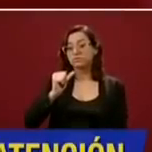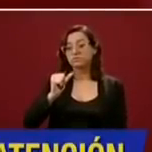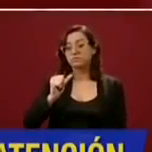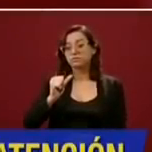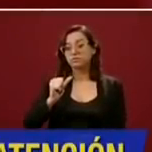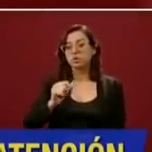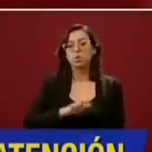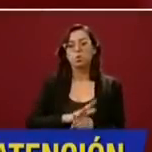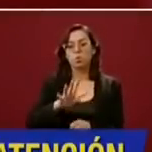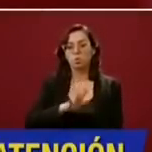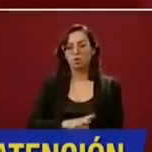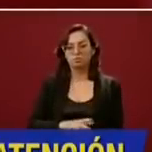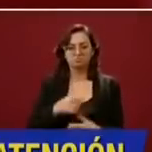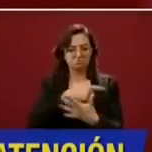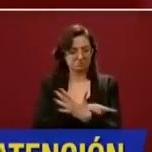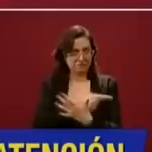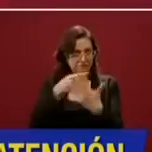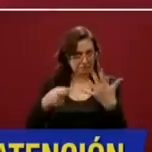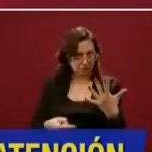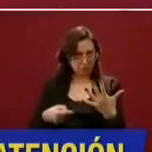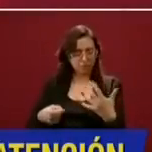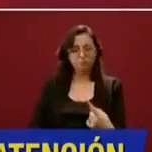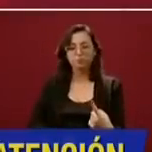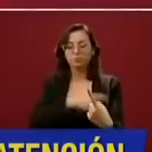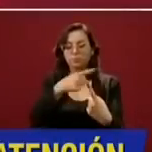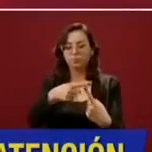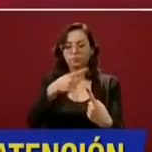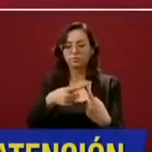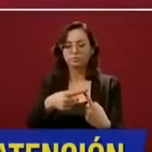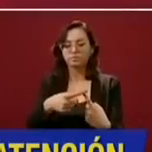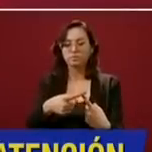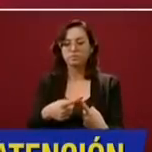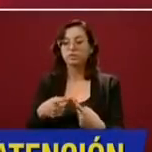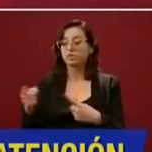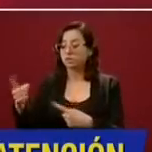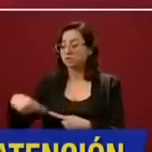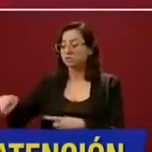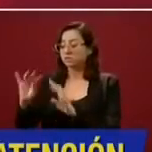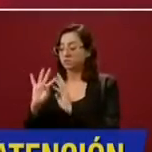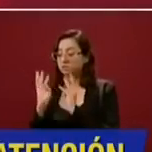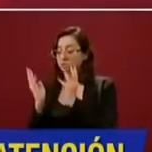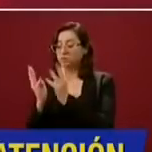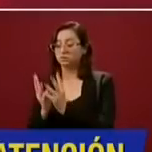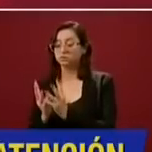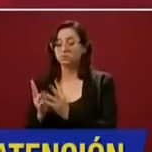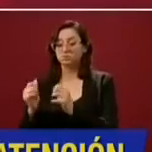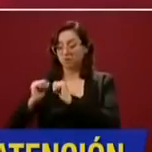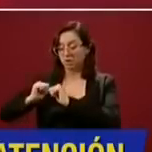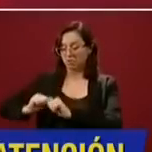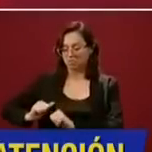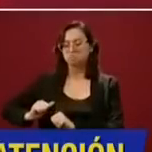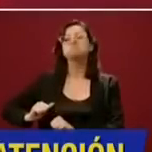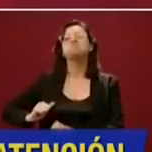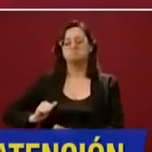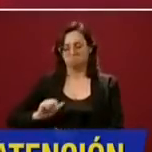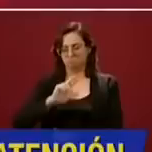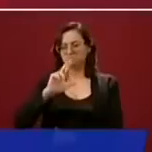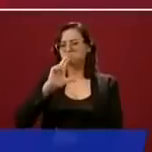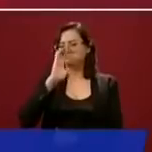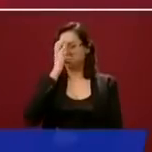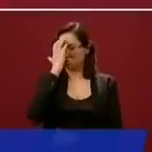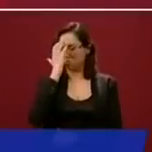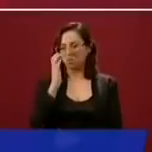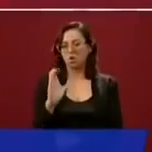que el Consejo de Salubridad General reconoce al COVID-19 como una enfermedad grave. Reconoce la epidemia de enfermedad por el